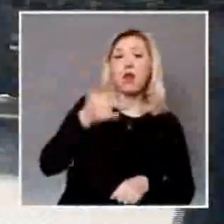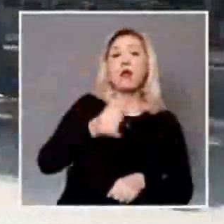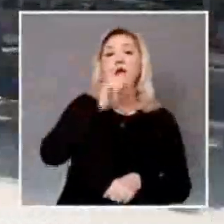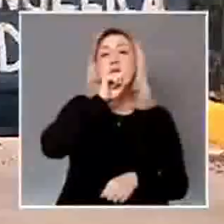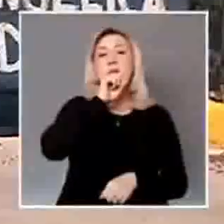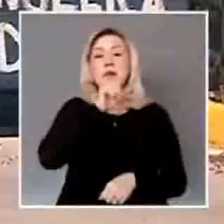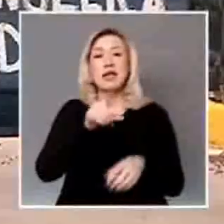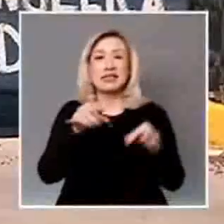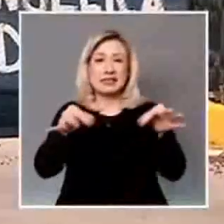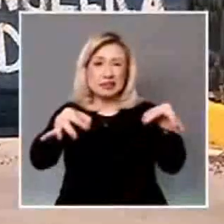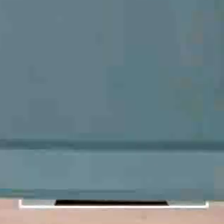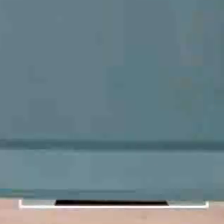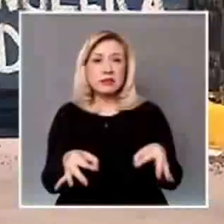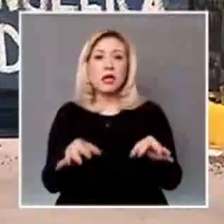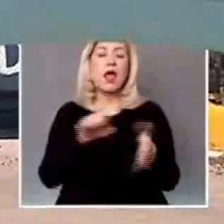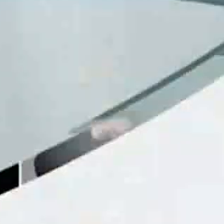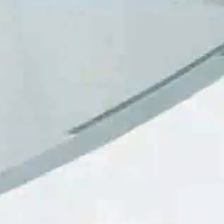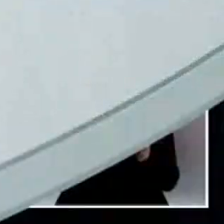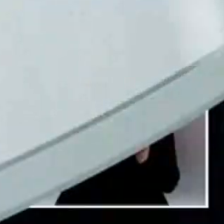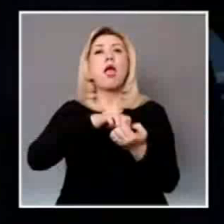como la física.